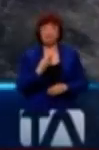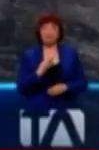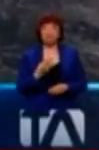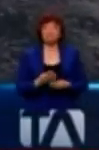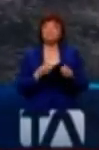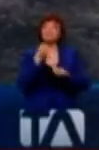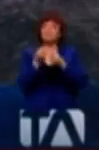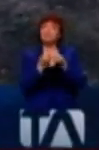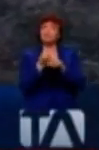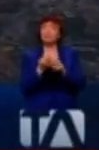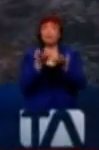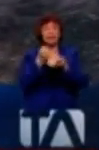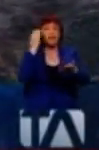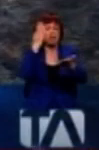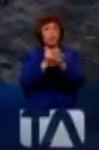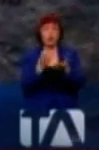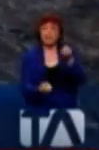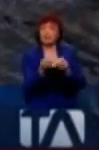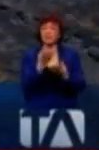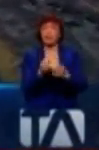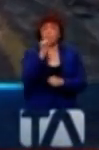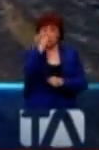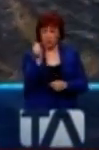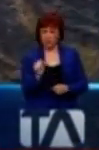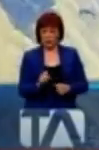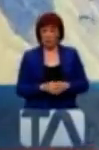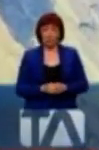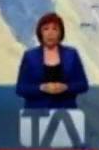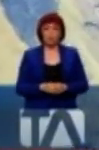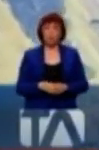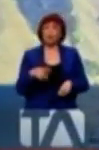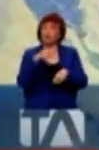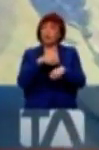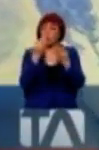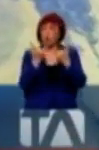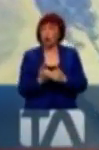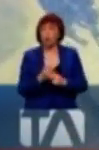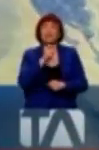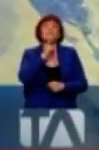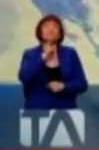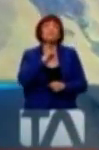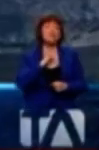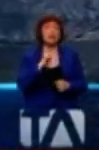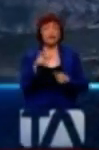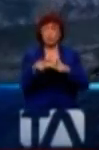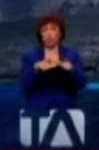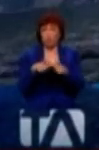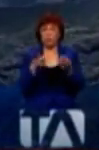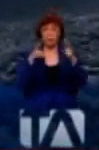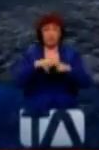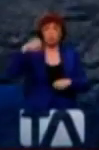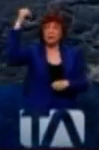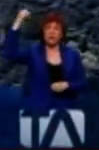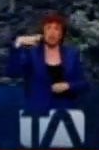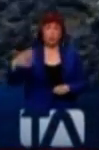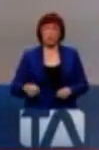los incendios forestales, especialmente en la Sierra Central, por la época seca y de gran presencia de sol y calor,